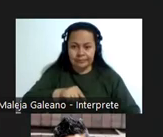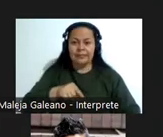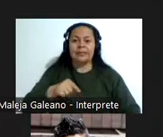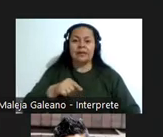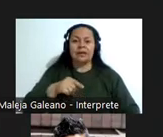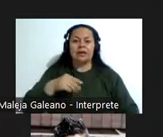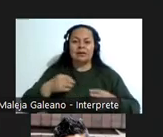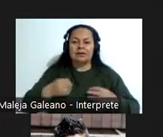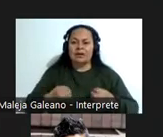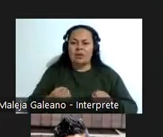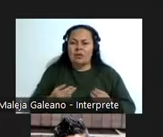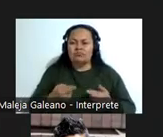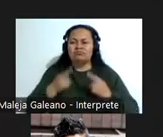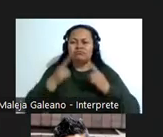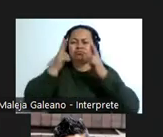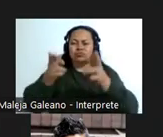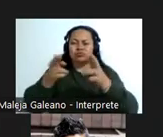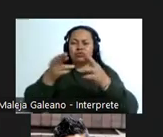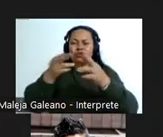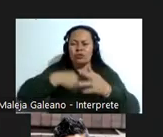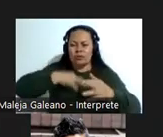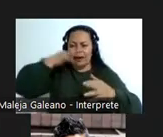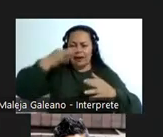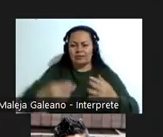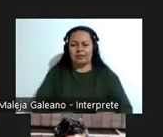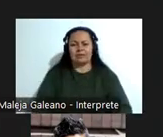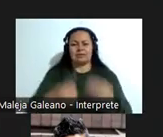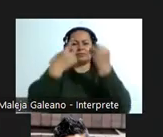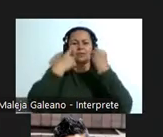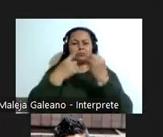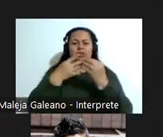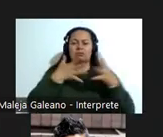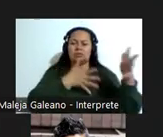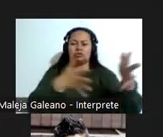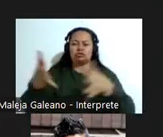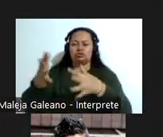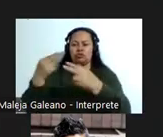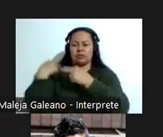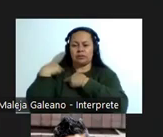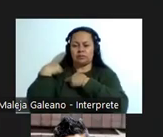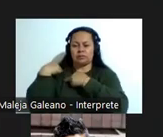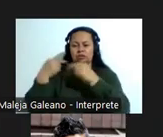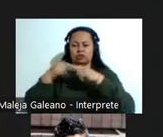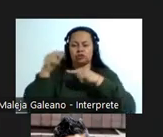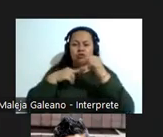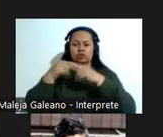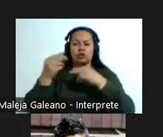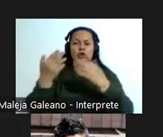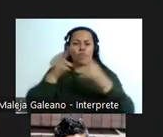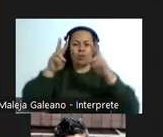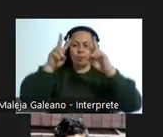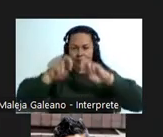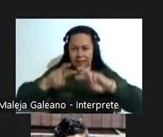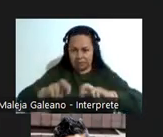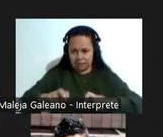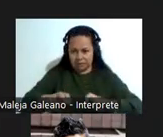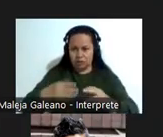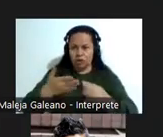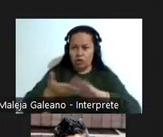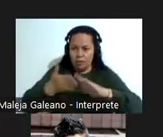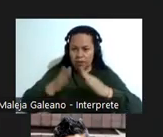ética política. Nos ha enseñado a hacernos responsables de lo que construimos o investigamos, ¿no? De lo que